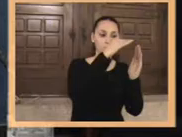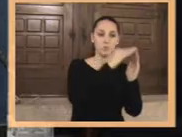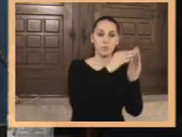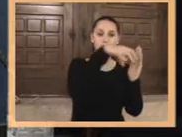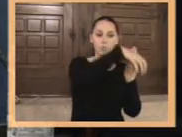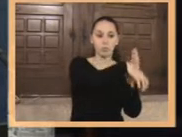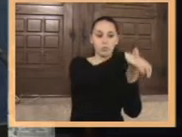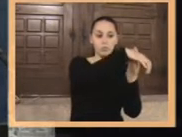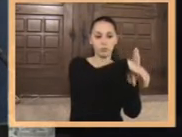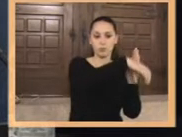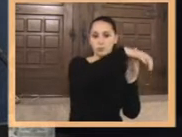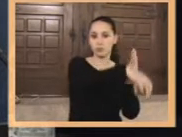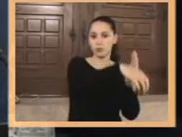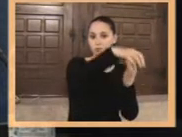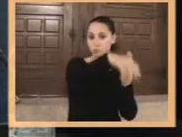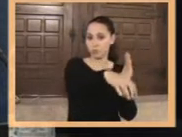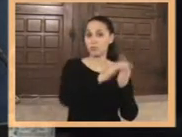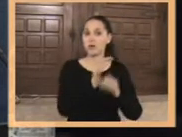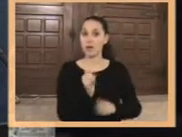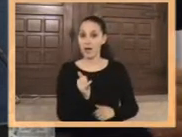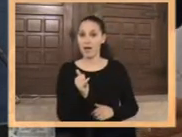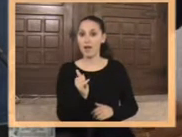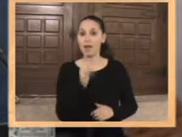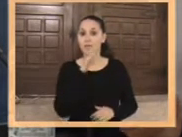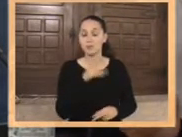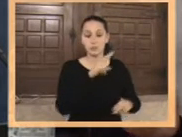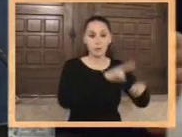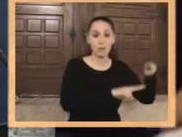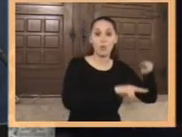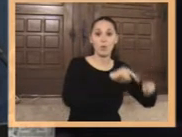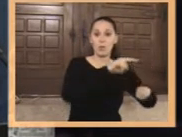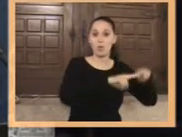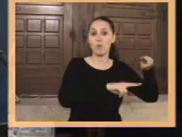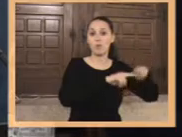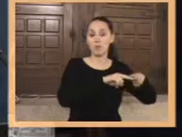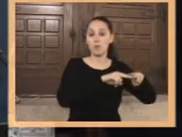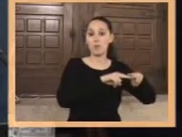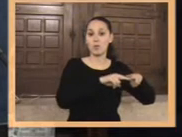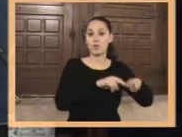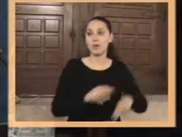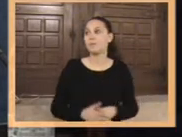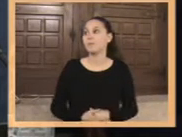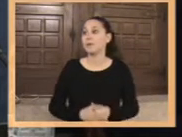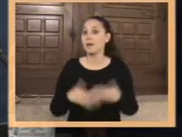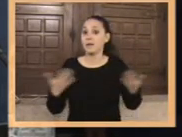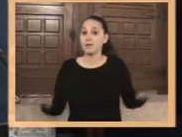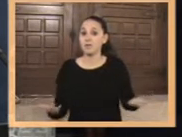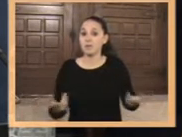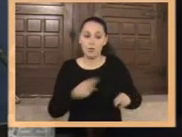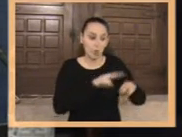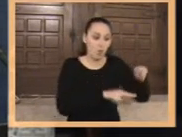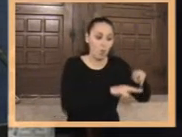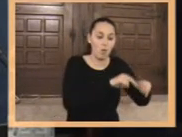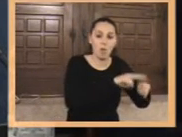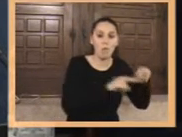por patrimonio de la Junta de Extremadura. Por lo tanto, en este momento, habiendo iniciado la obra sin permisos, sin proyectos